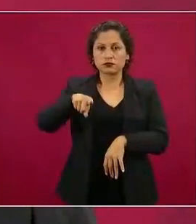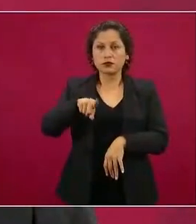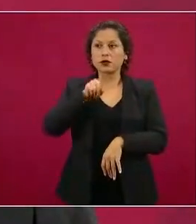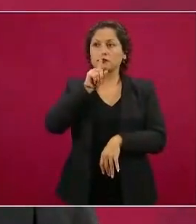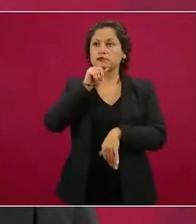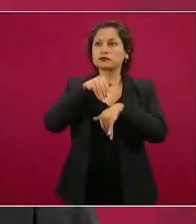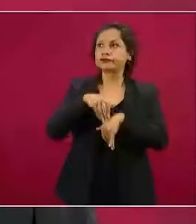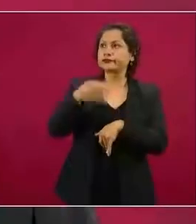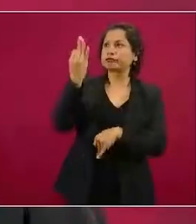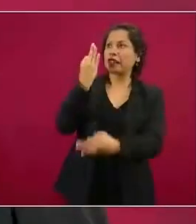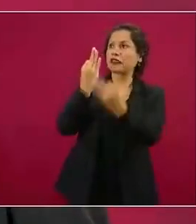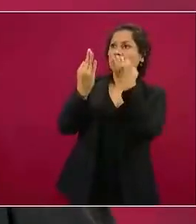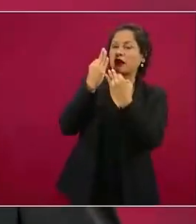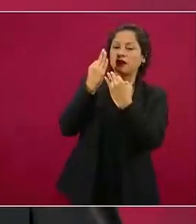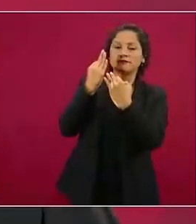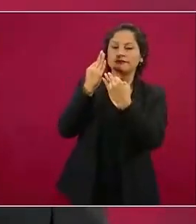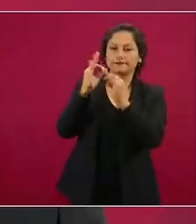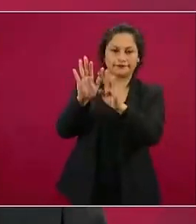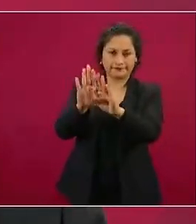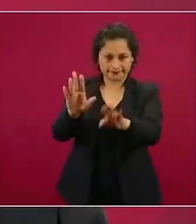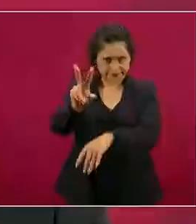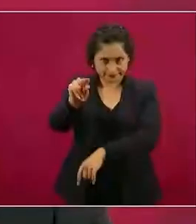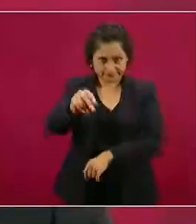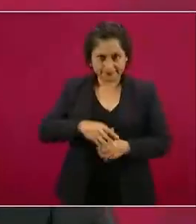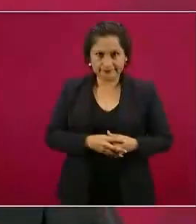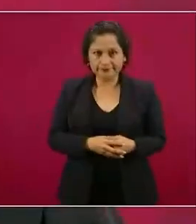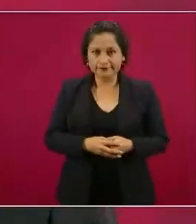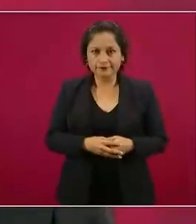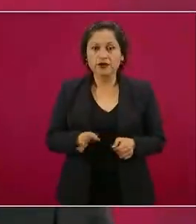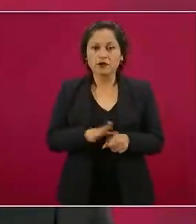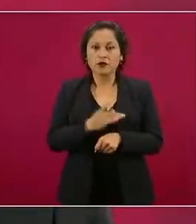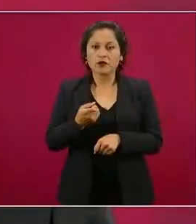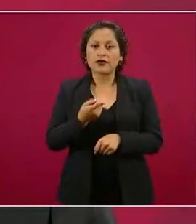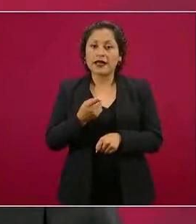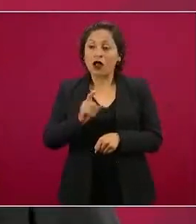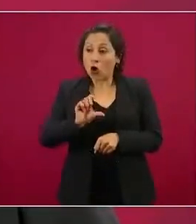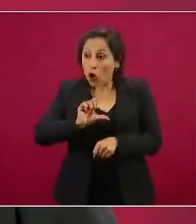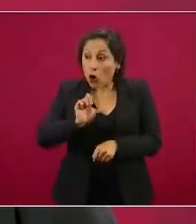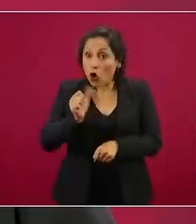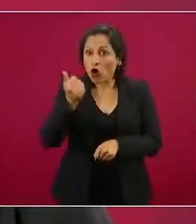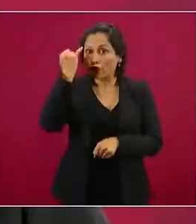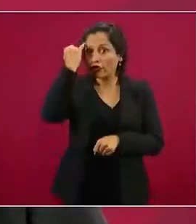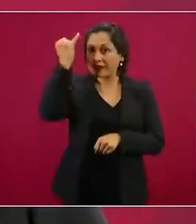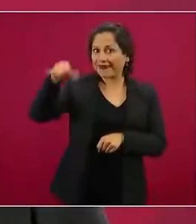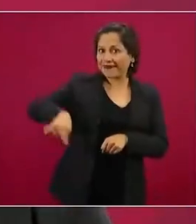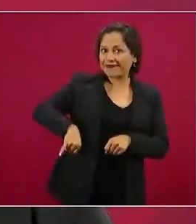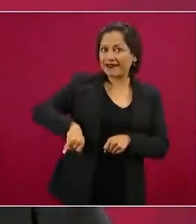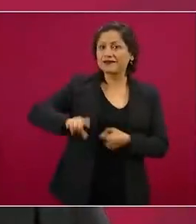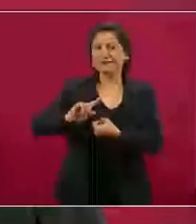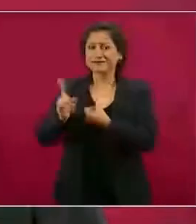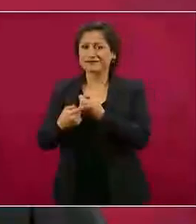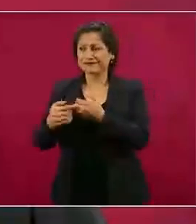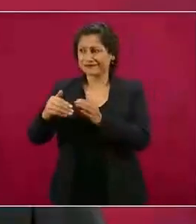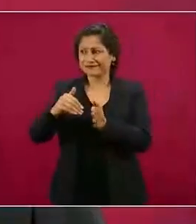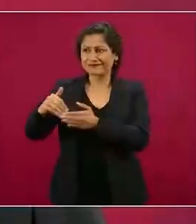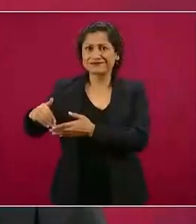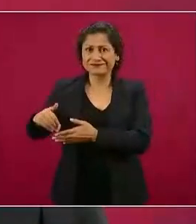manipular por los intereses que están detrás. Esto viene